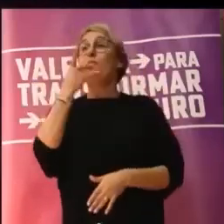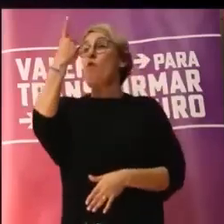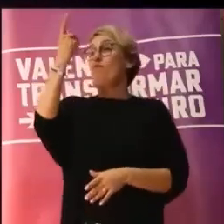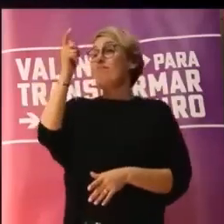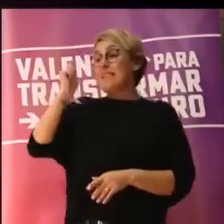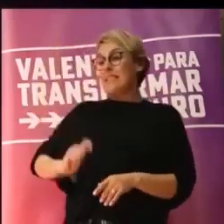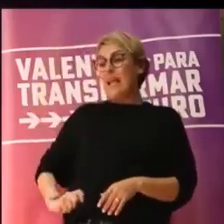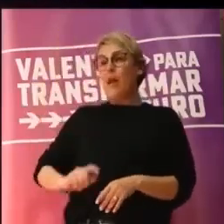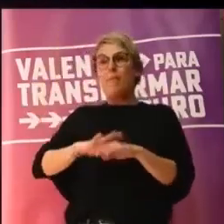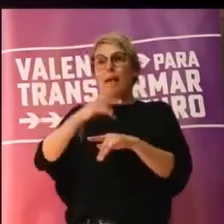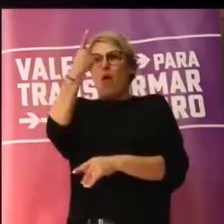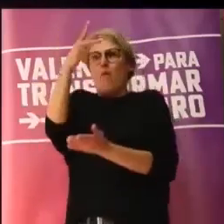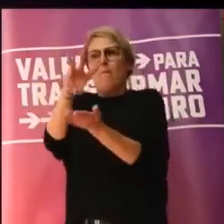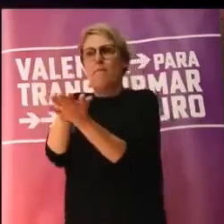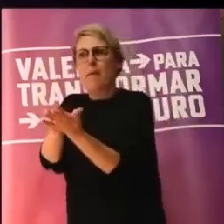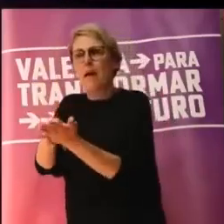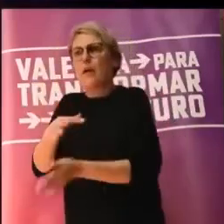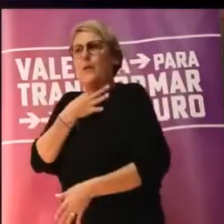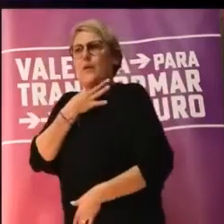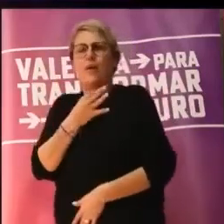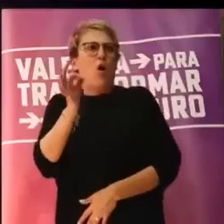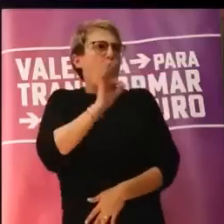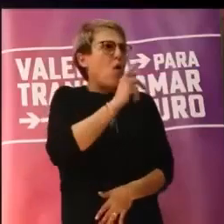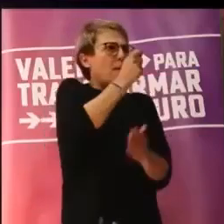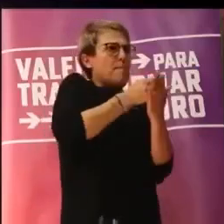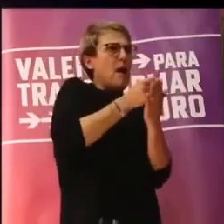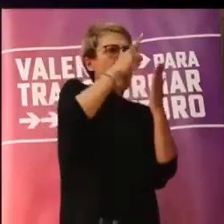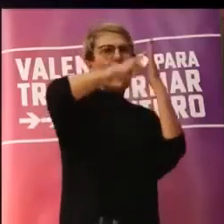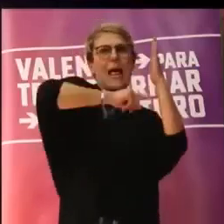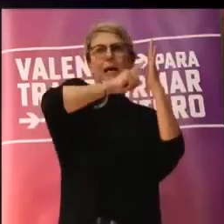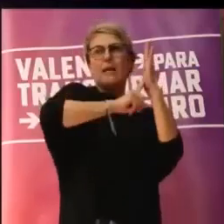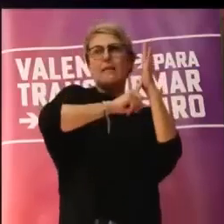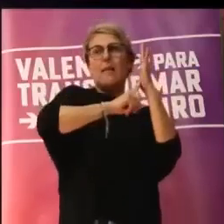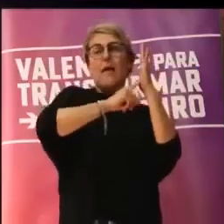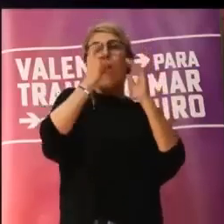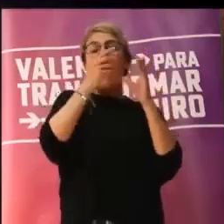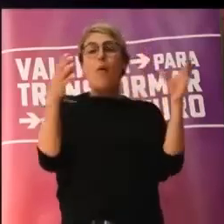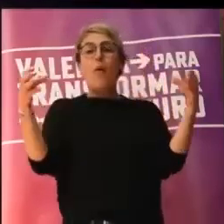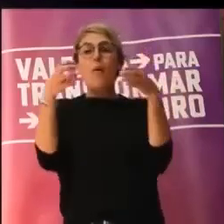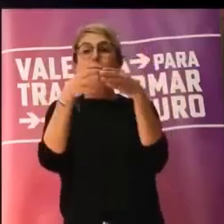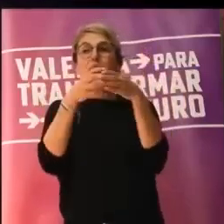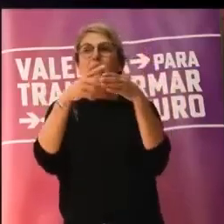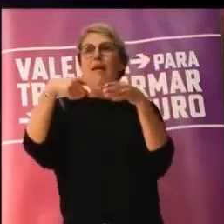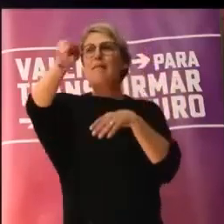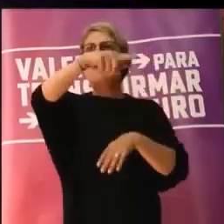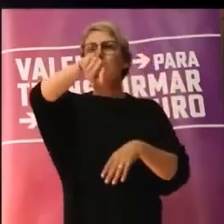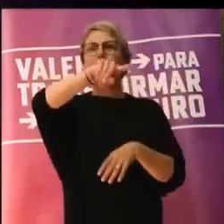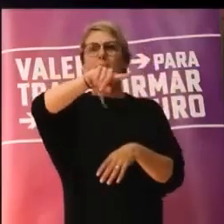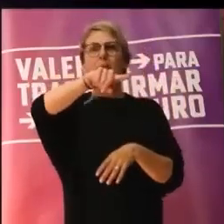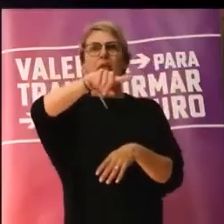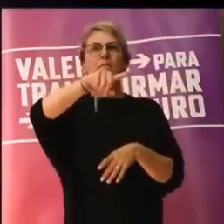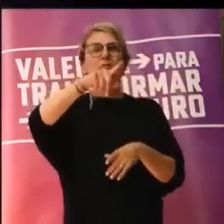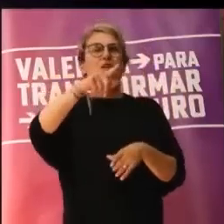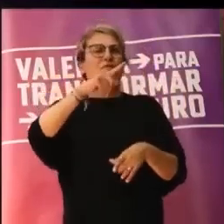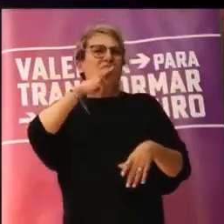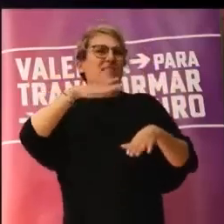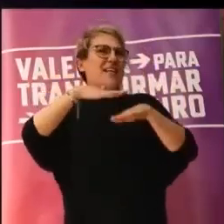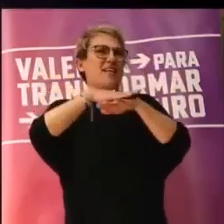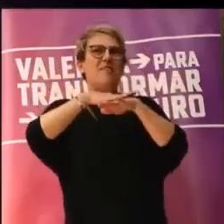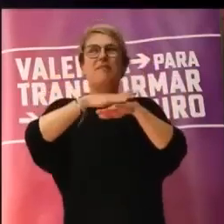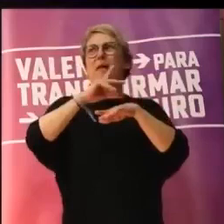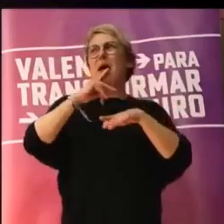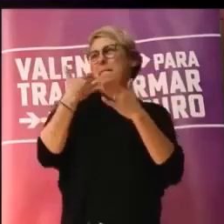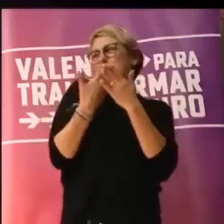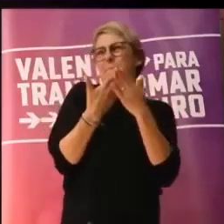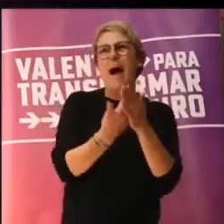su hipoteca o solo tienen un salario para pagar un alquiler frente a una minoría de privilegiados que son básicamente